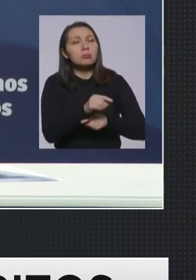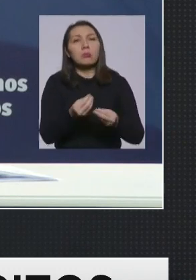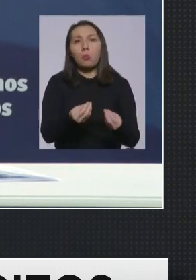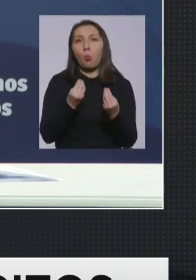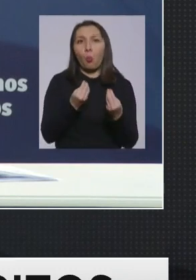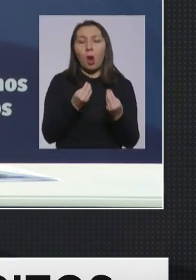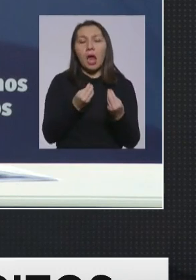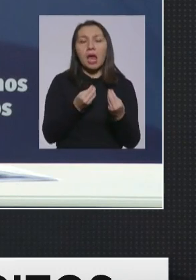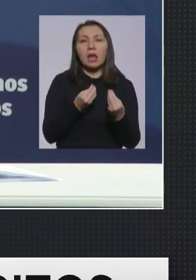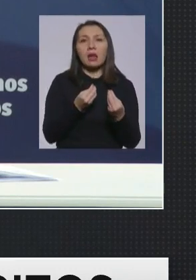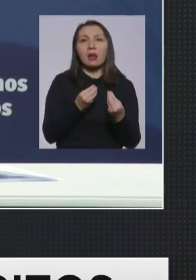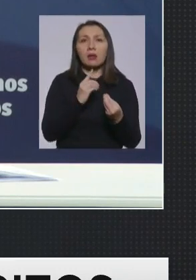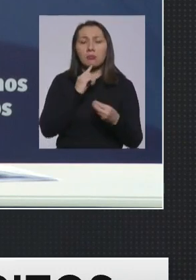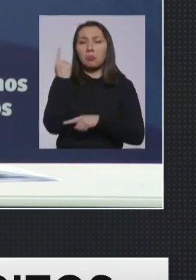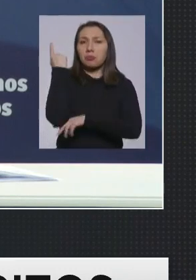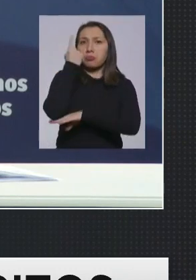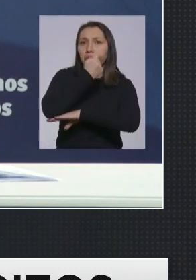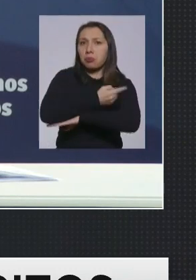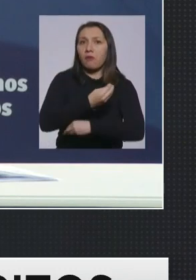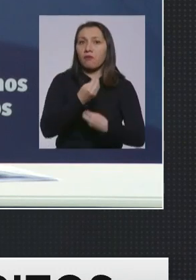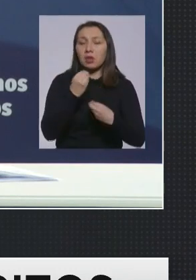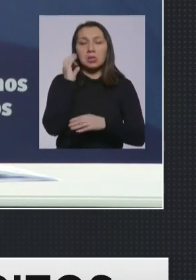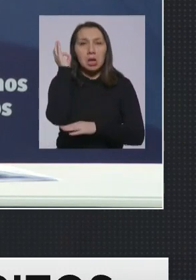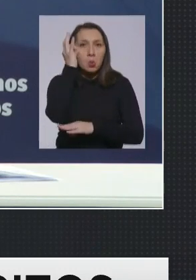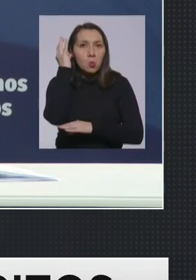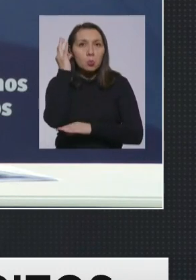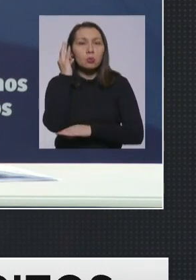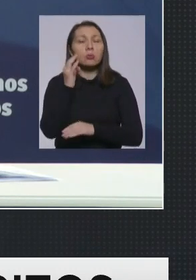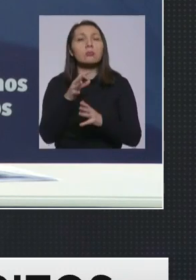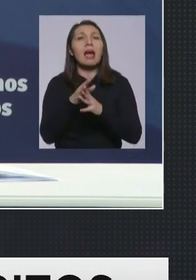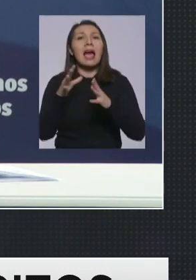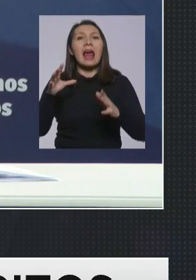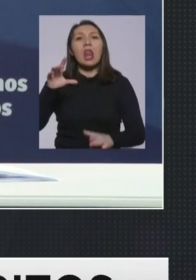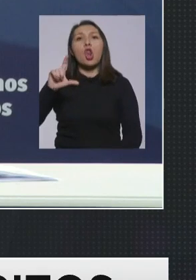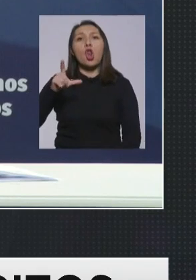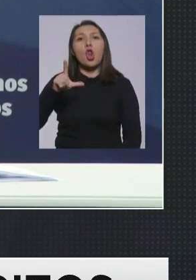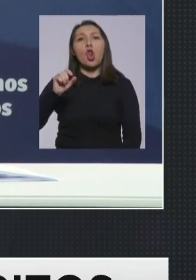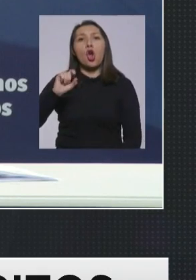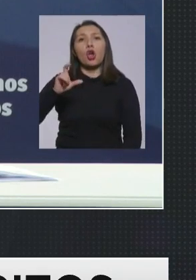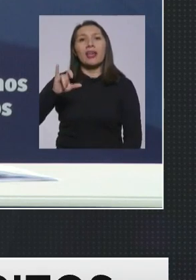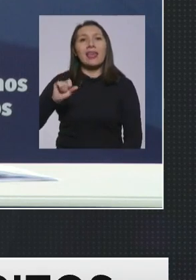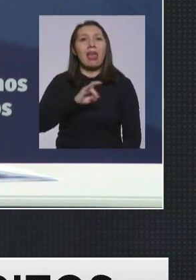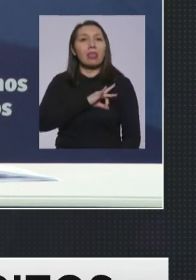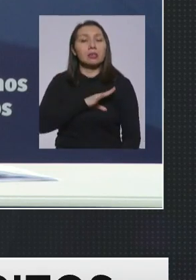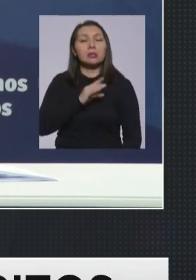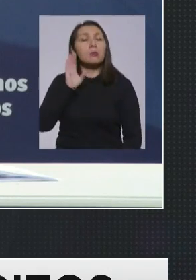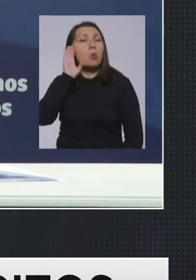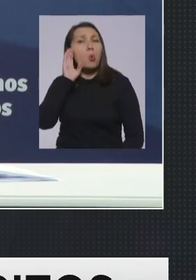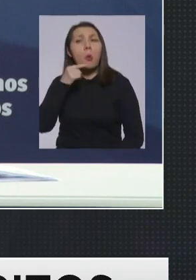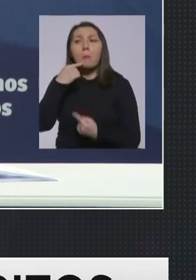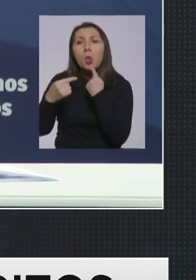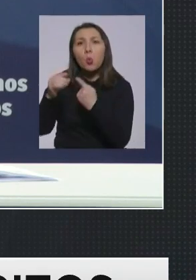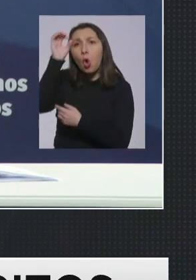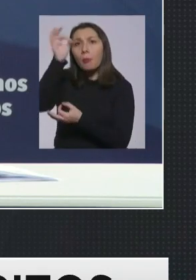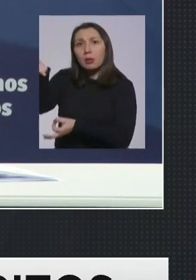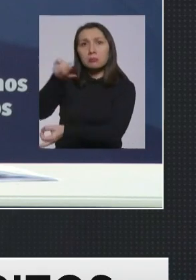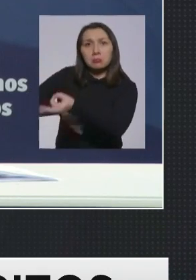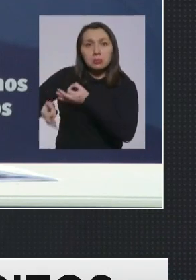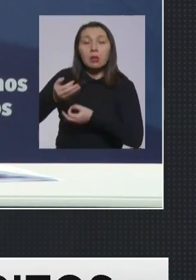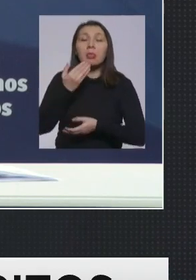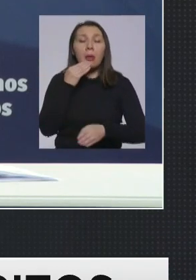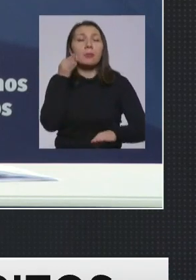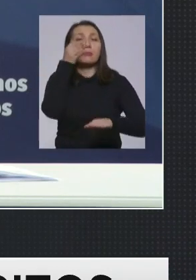excelente jornada con la gran logia de chile también para escuchar preguntas y opiniones me